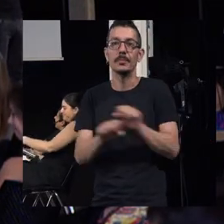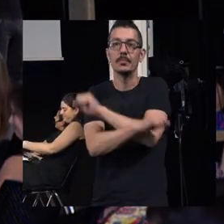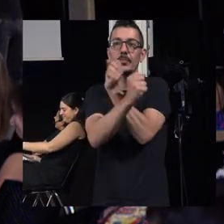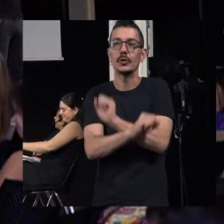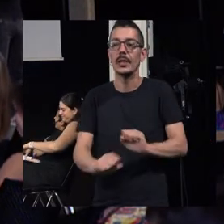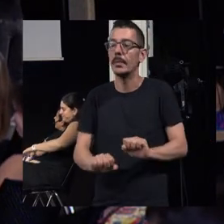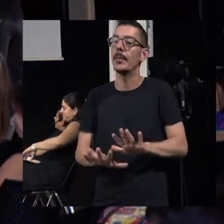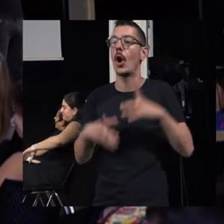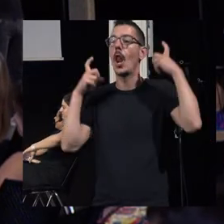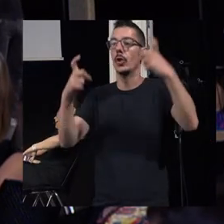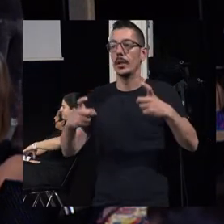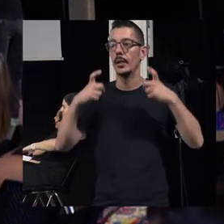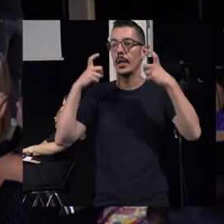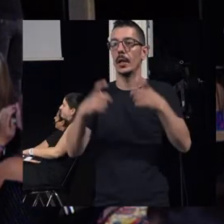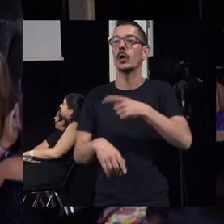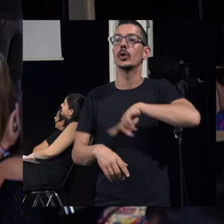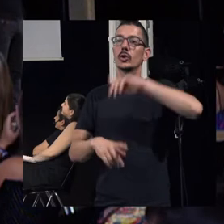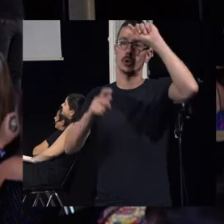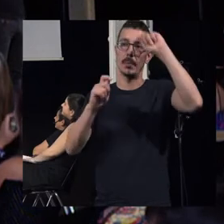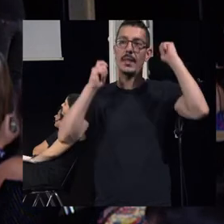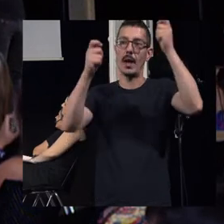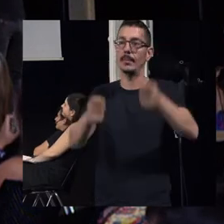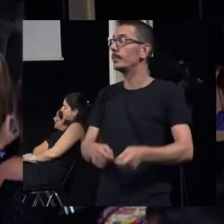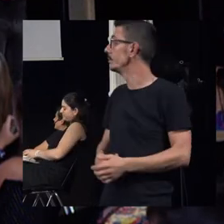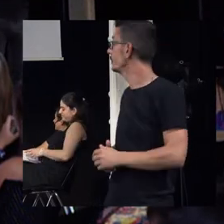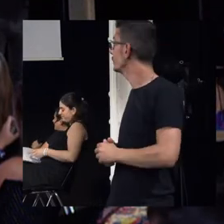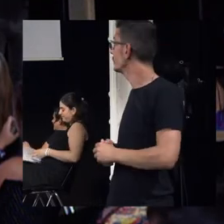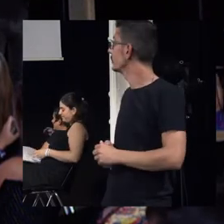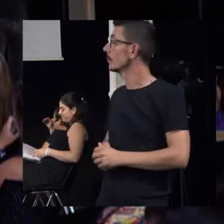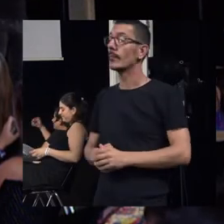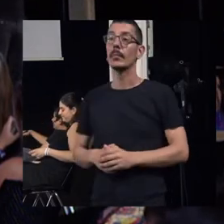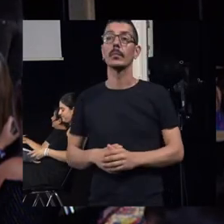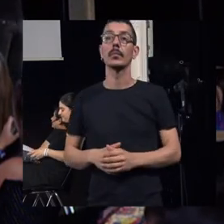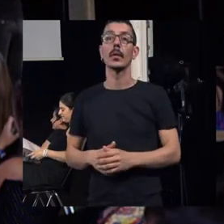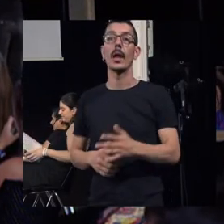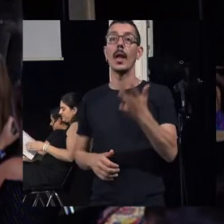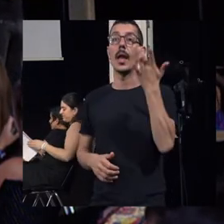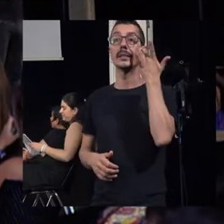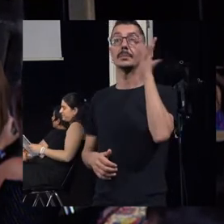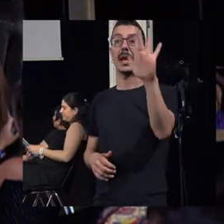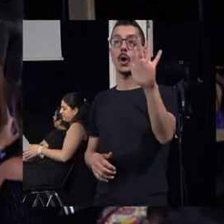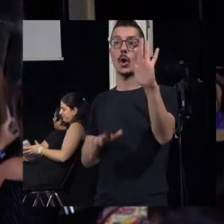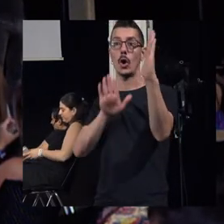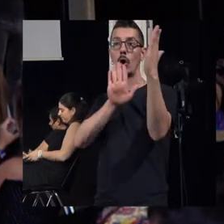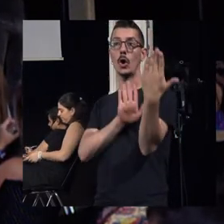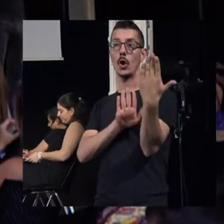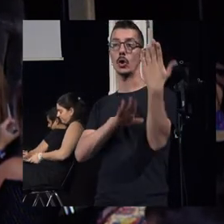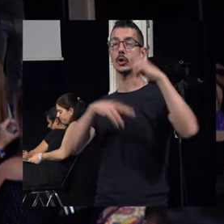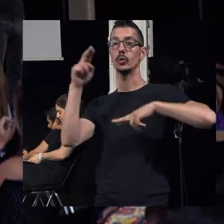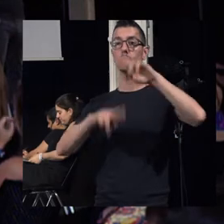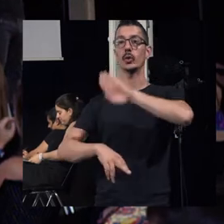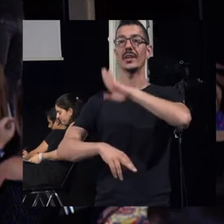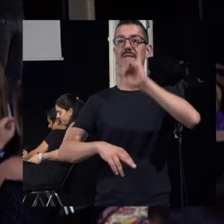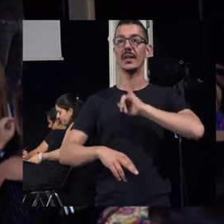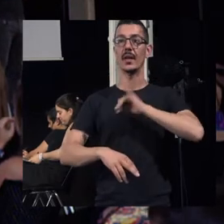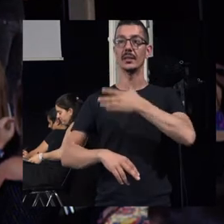intentaré. Mirad, nosotros le llamamos el espejo constructor de identidades porque la identidad mayoritaria se